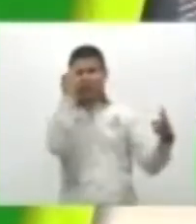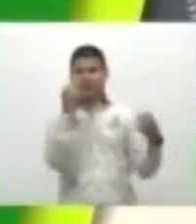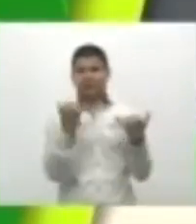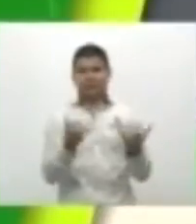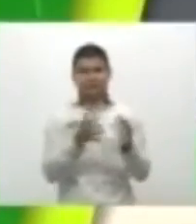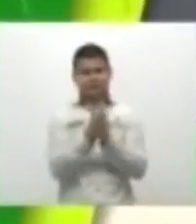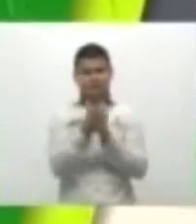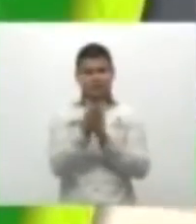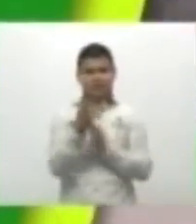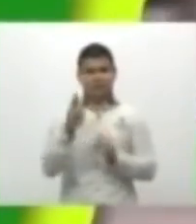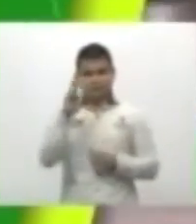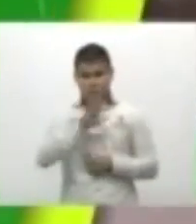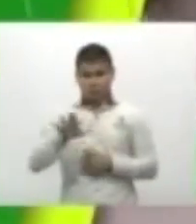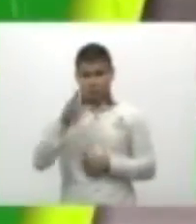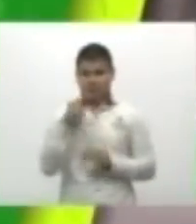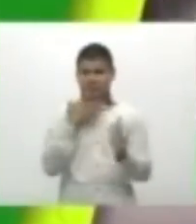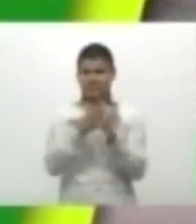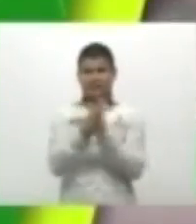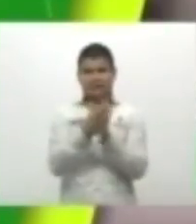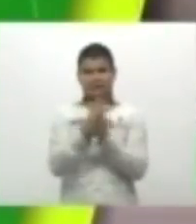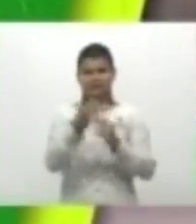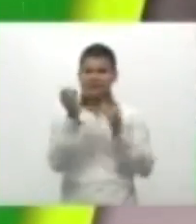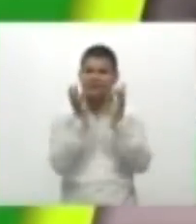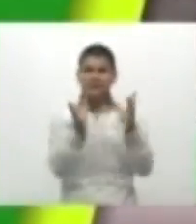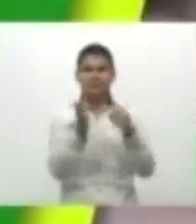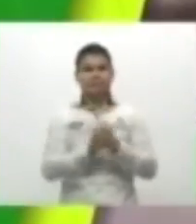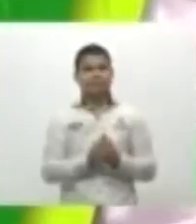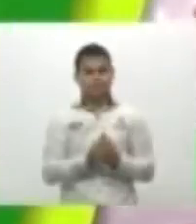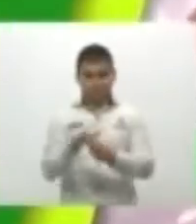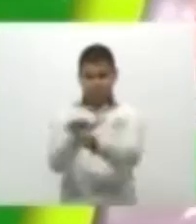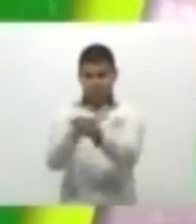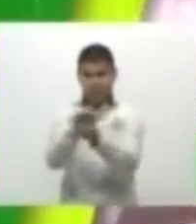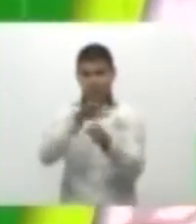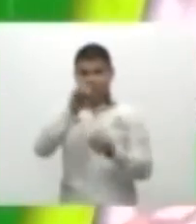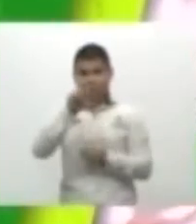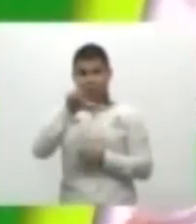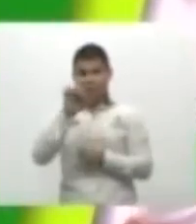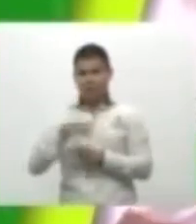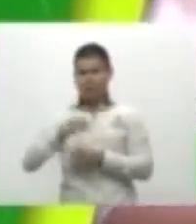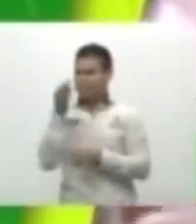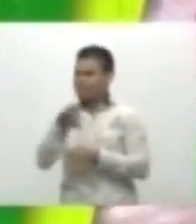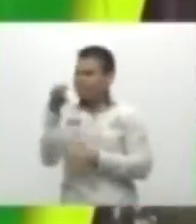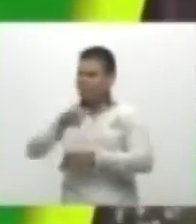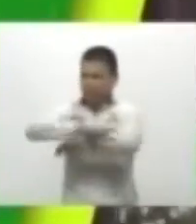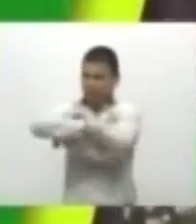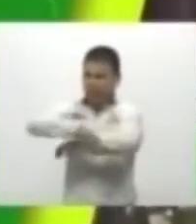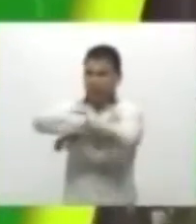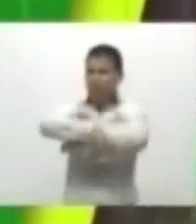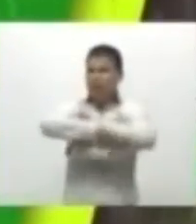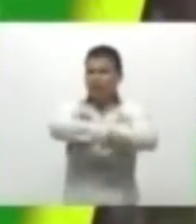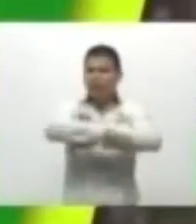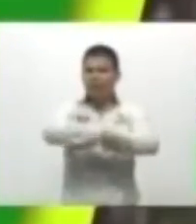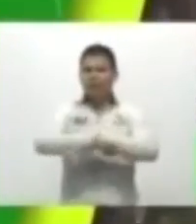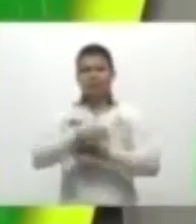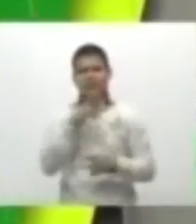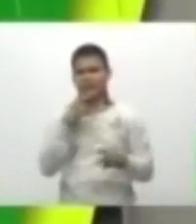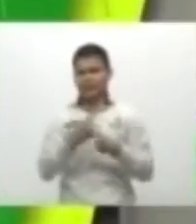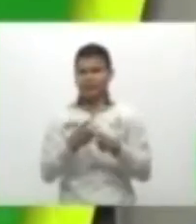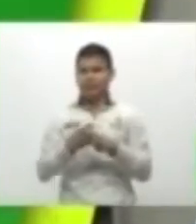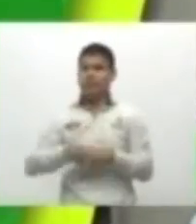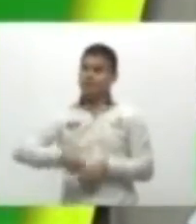secretario de gobierno departamental. En el barrio Laya no acaba la tracadera. Vecinos desesperados exigen mano dura contra los